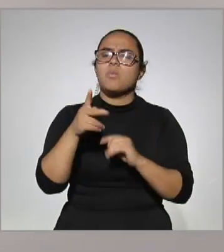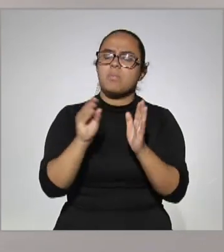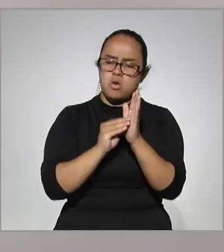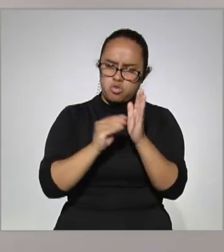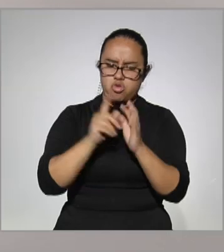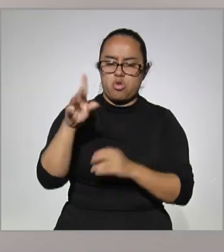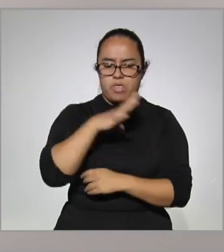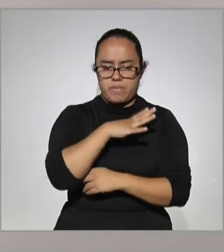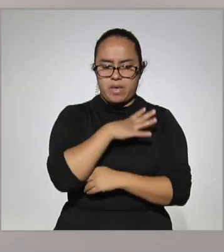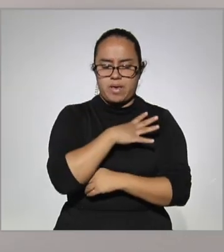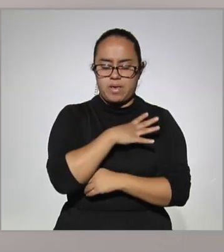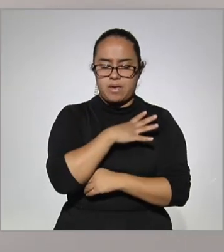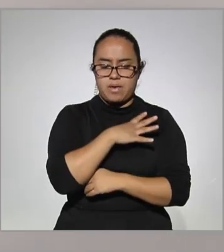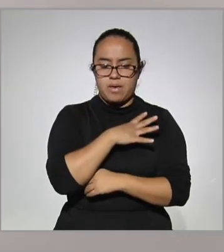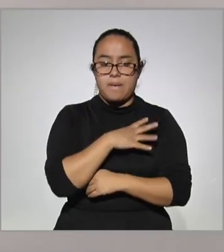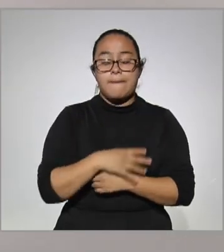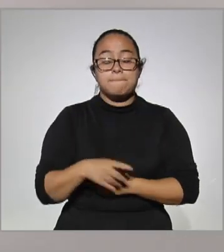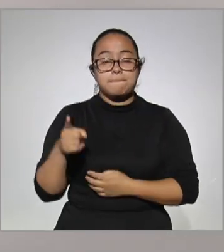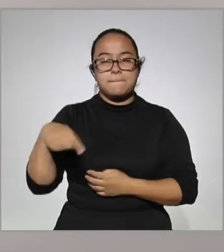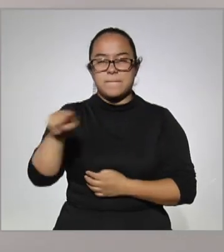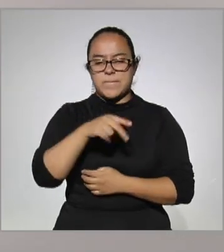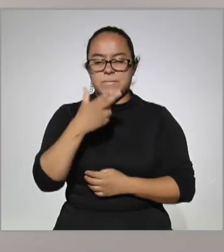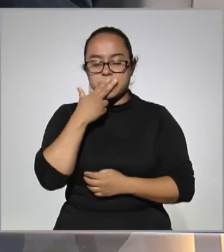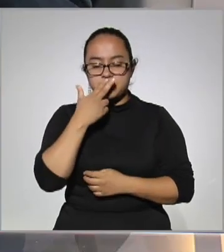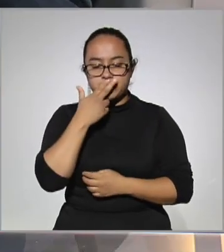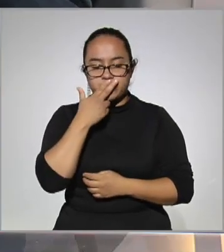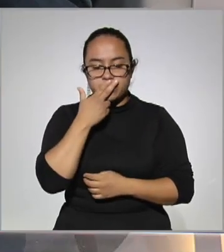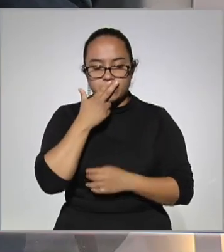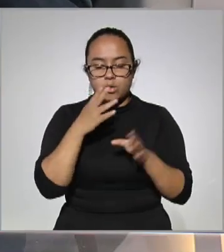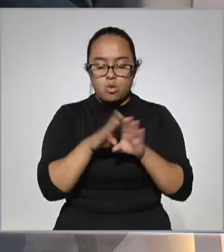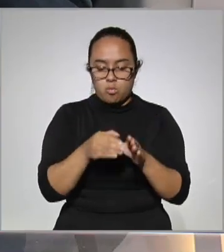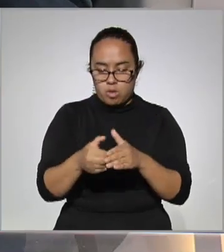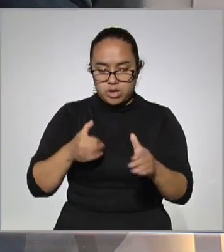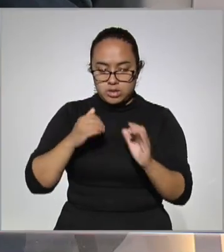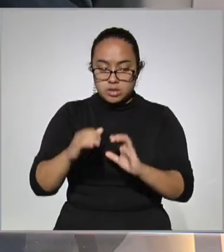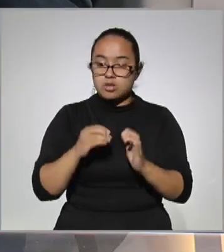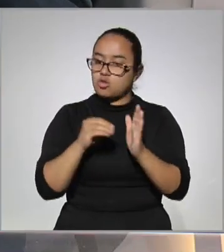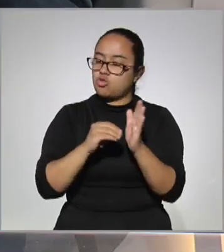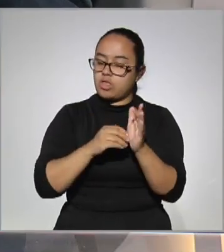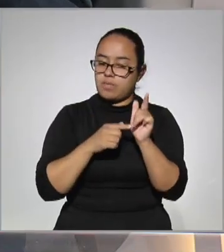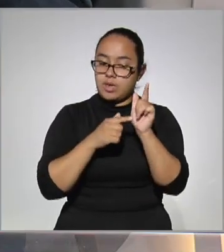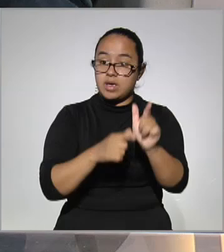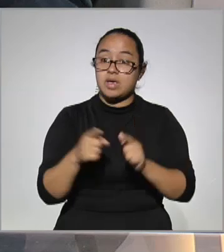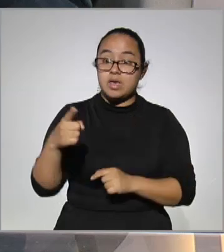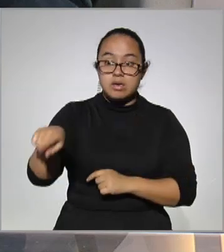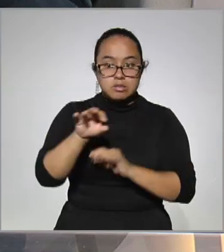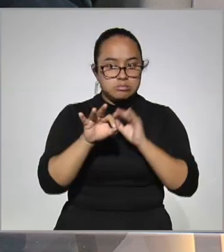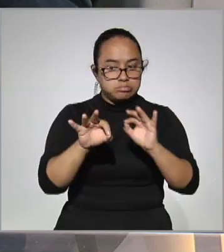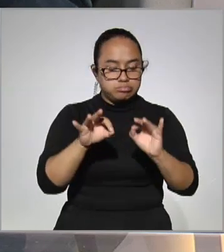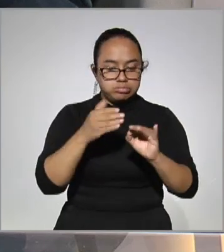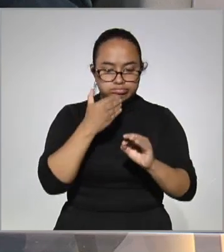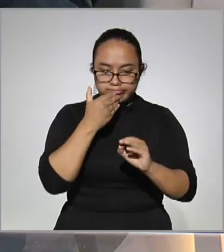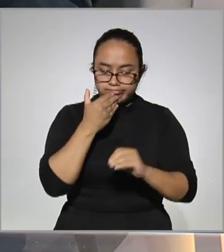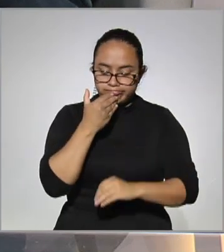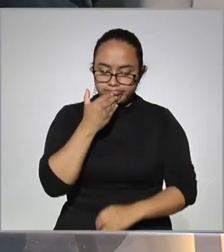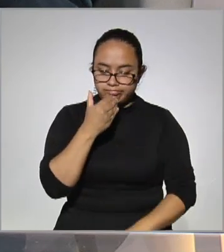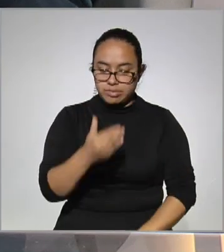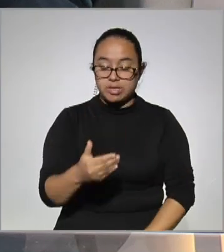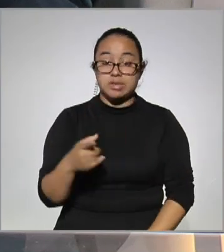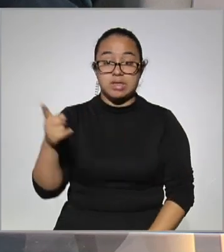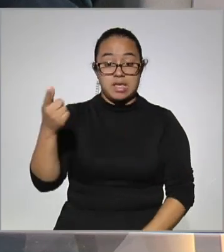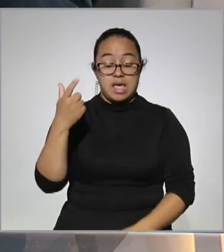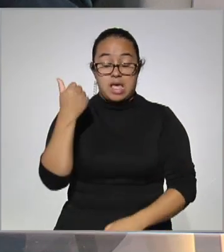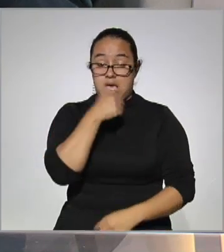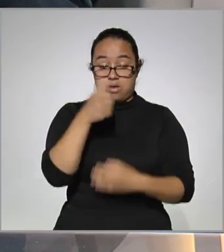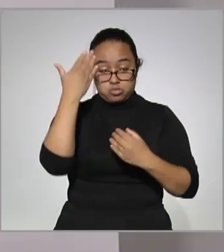presentando. Los métodos que utilizan ellos de prevención los siguen aplicando y son los más efectivos. Creo que Australia es